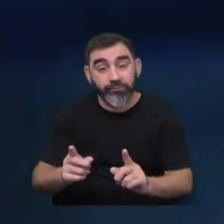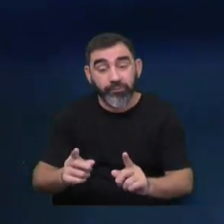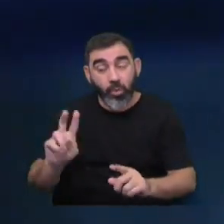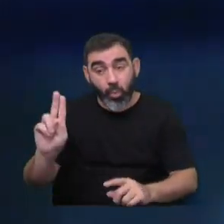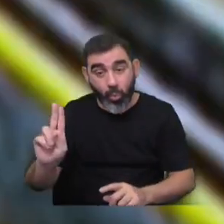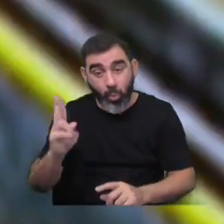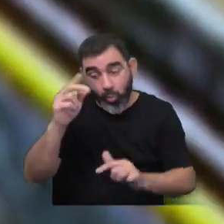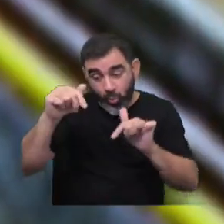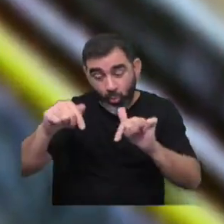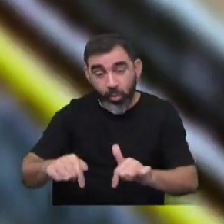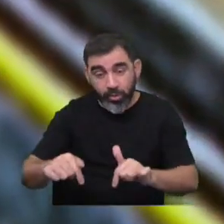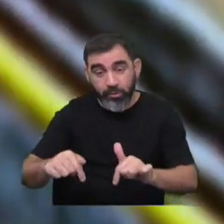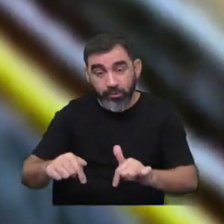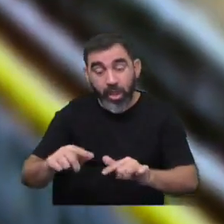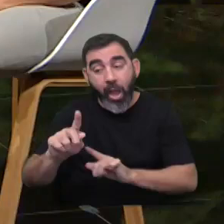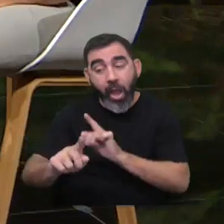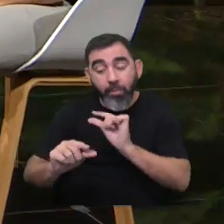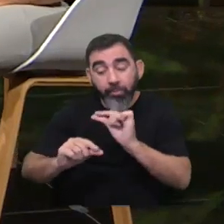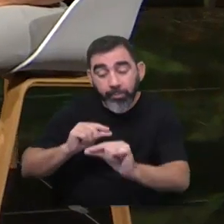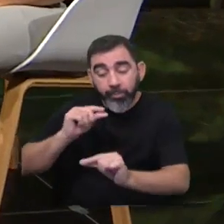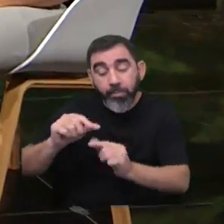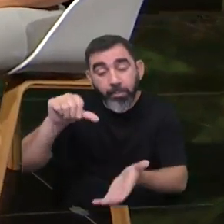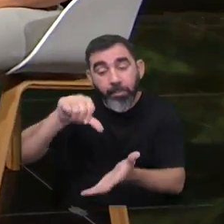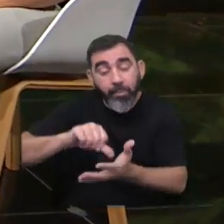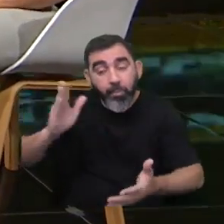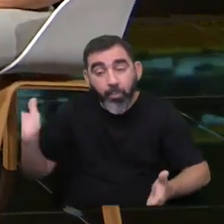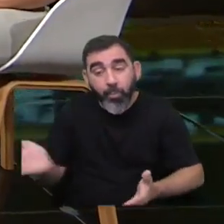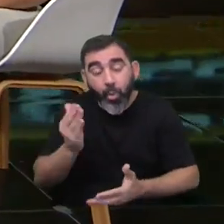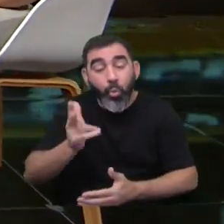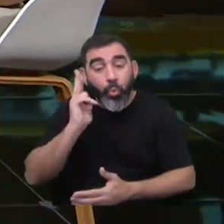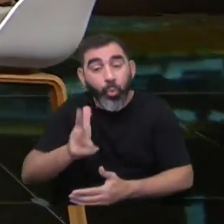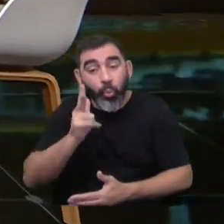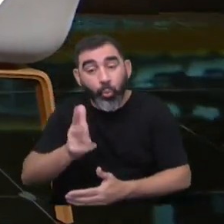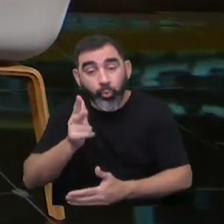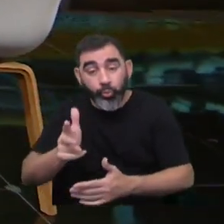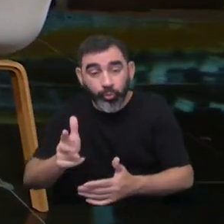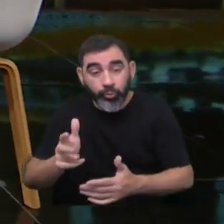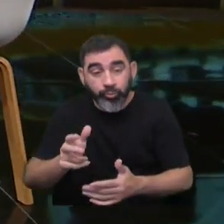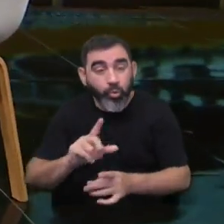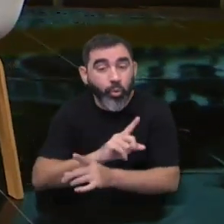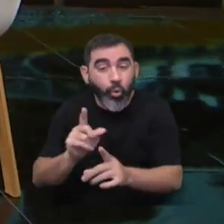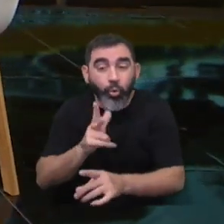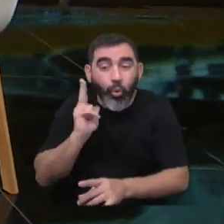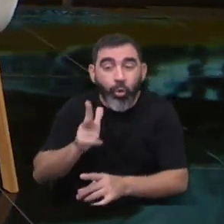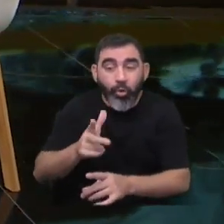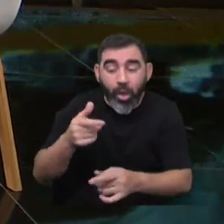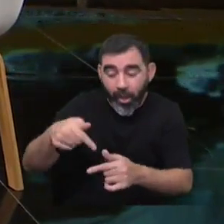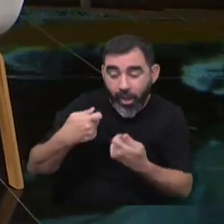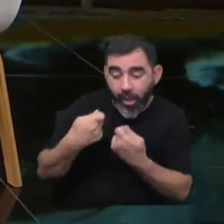Uruguay también está dando algunos pasos para ser un país productor de hidrógeno, bueno, no va a ser todo el hidrógeno para ser consumido